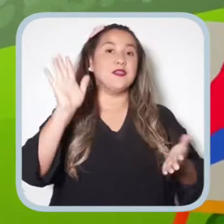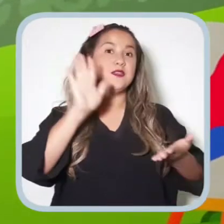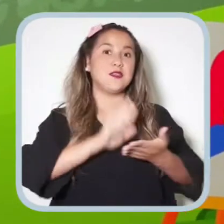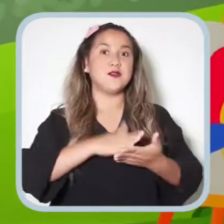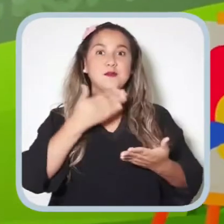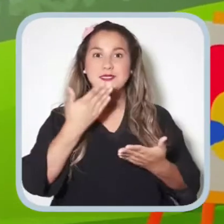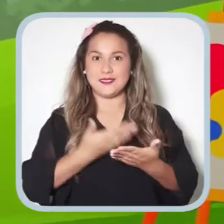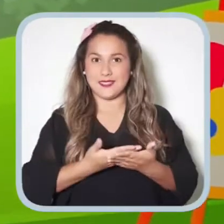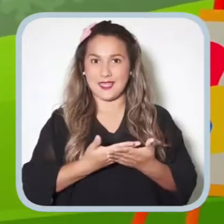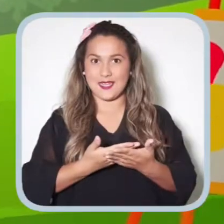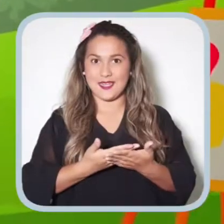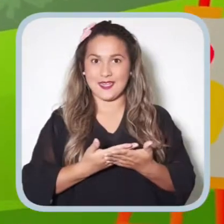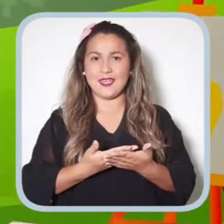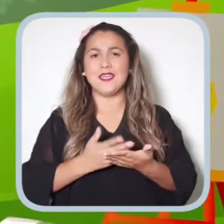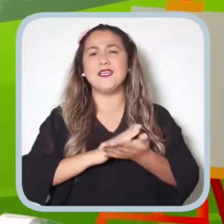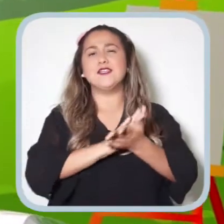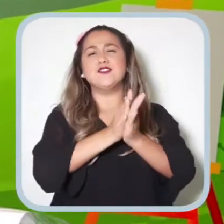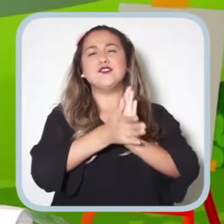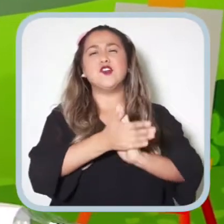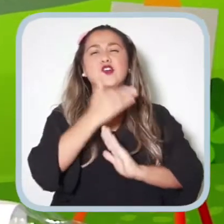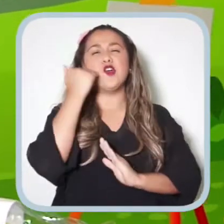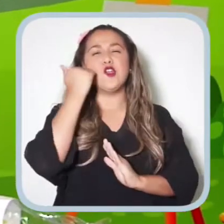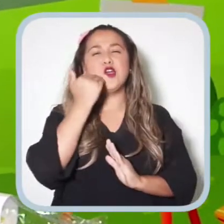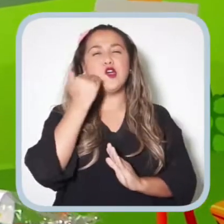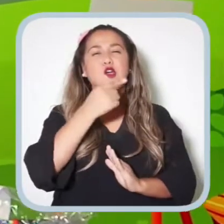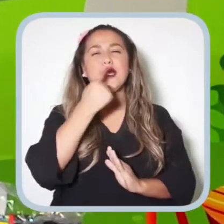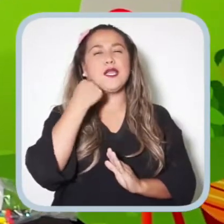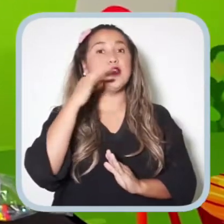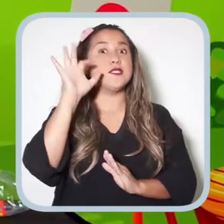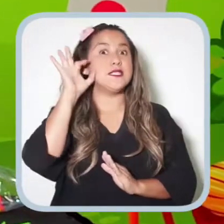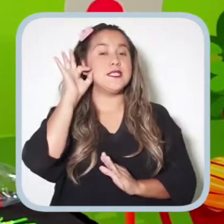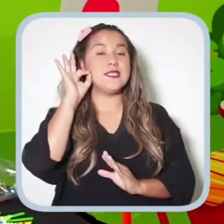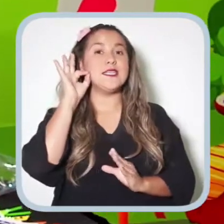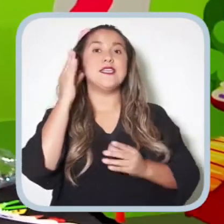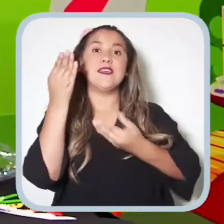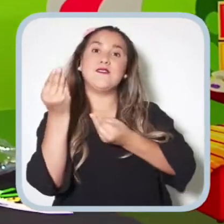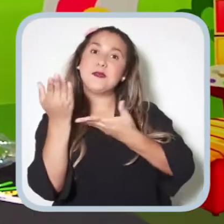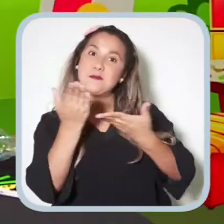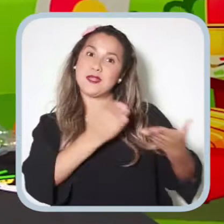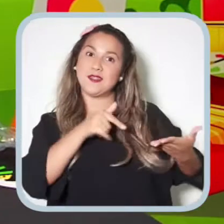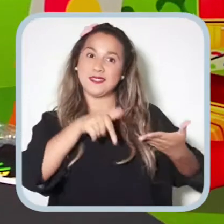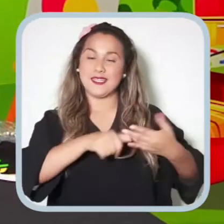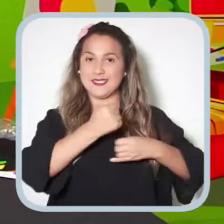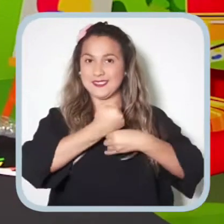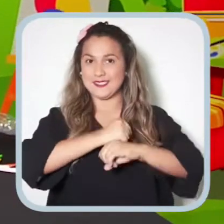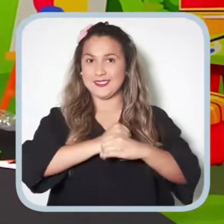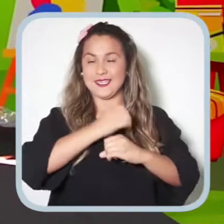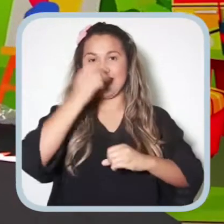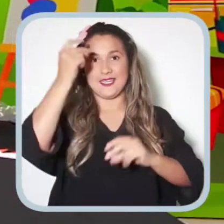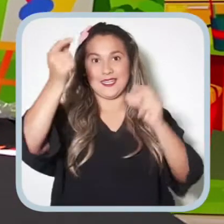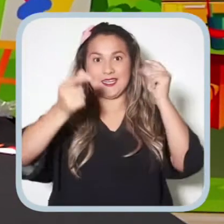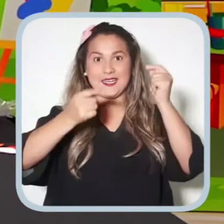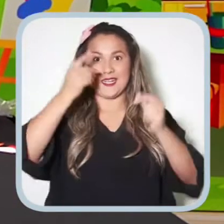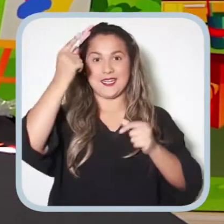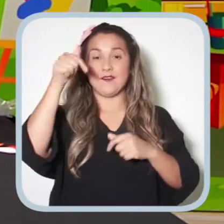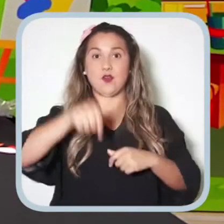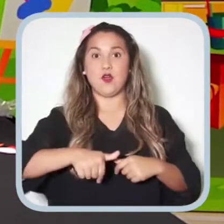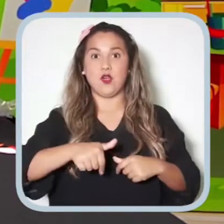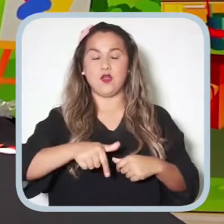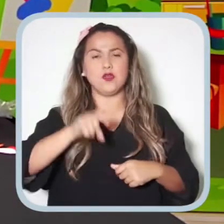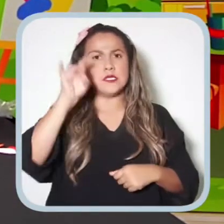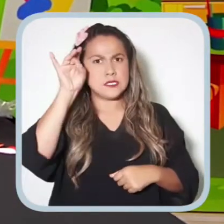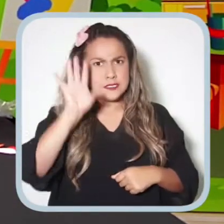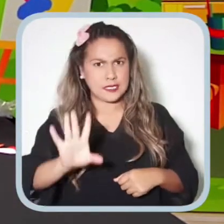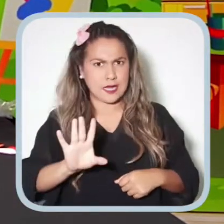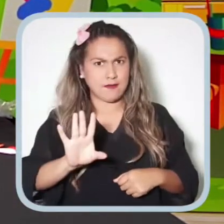¿Cómo están? Sean todos los niños y niñas bienvenidos a este taller creativo del día de hoy. Pero ¿saben qué?